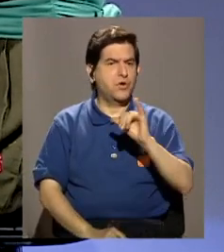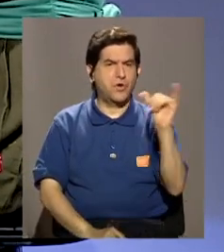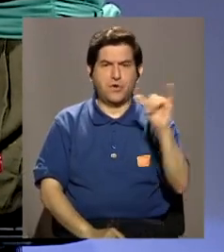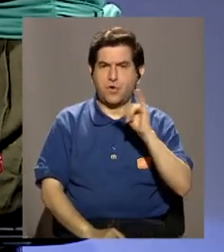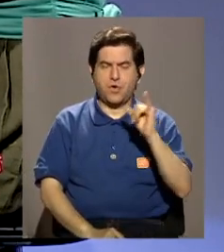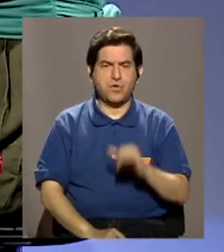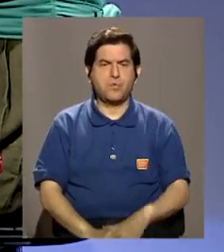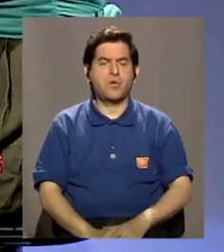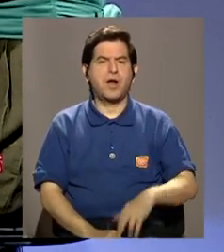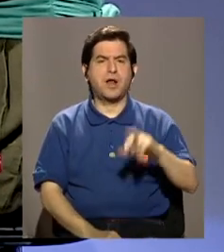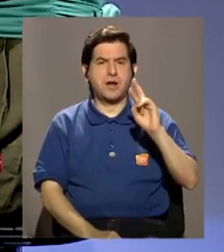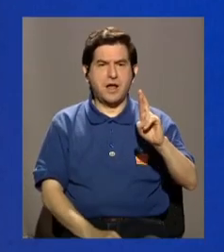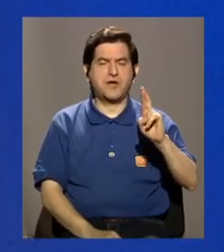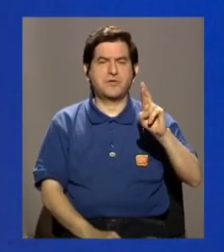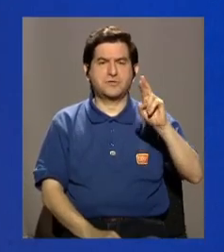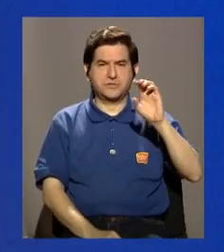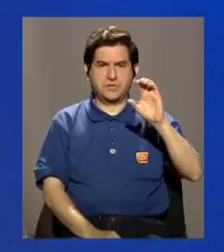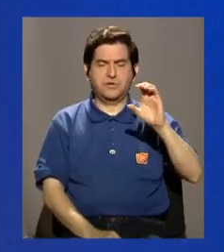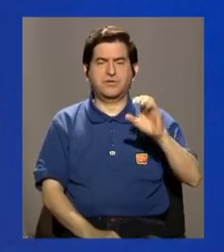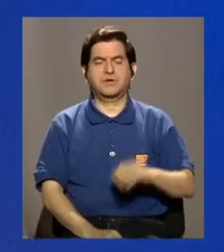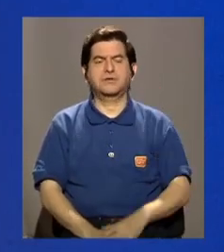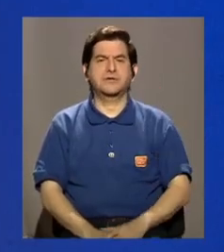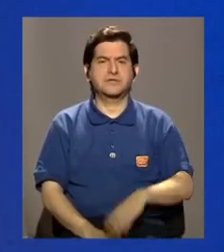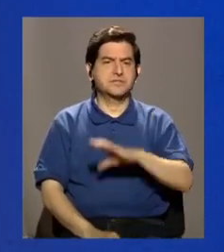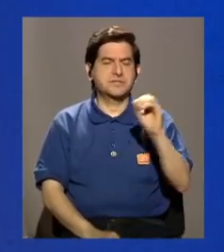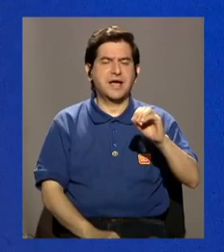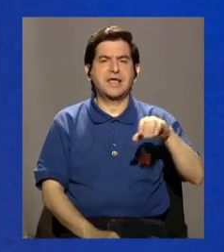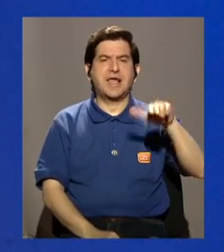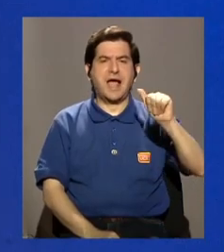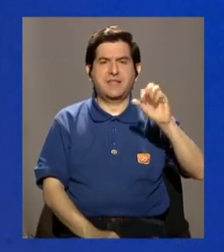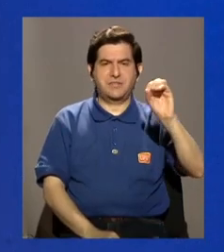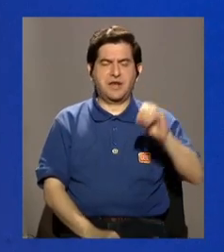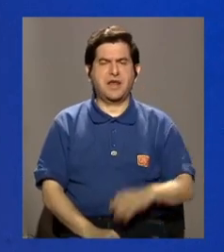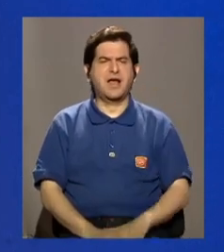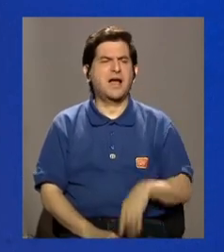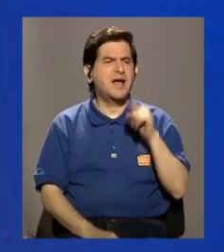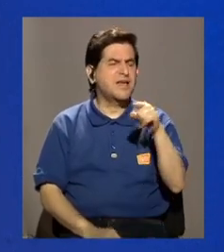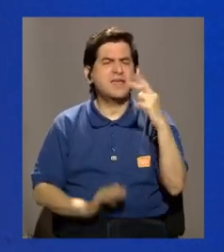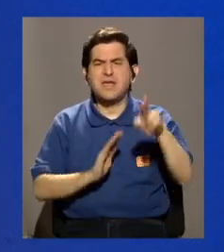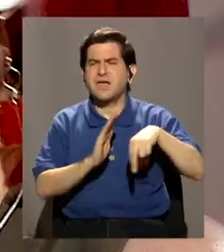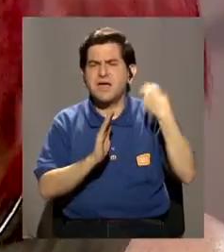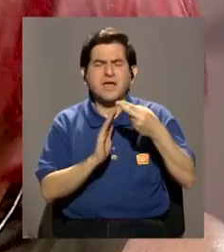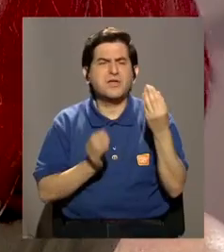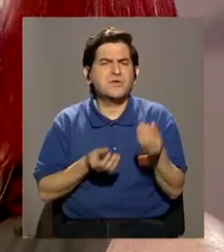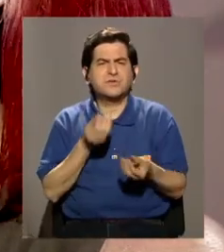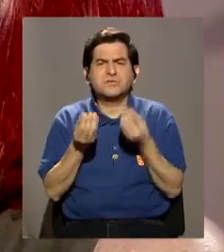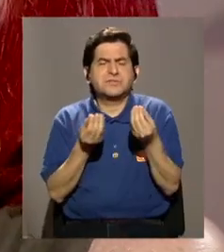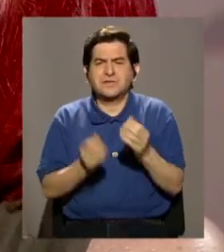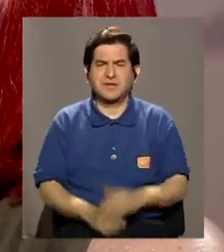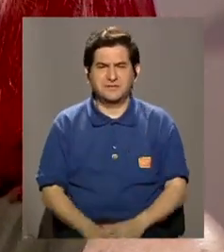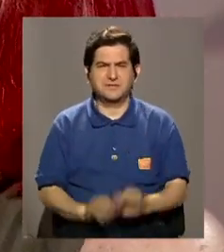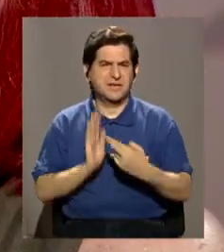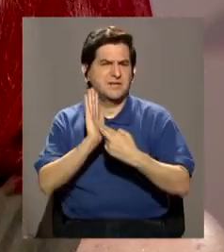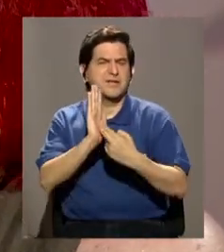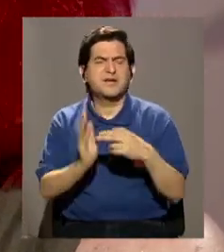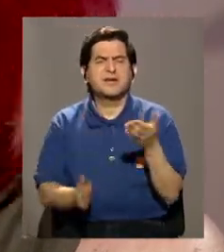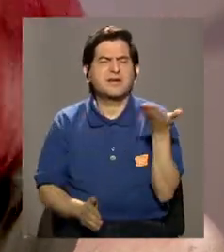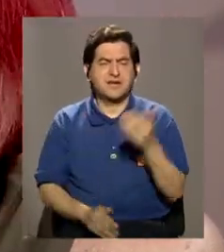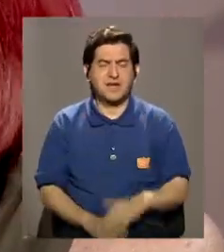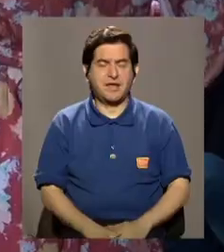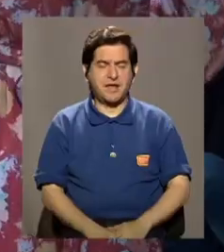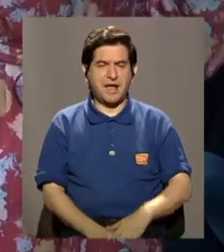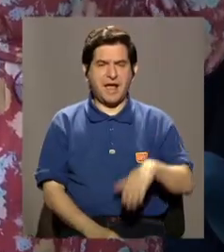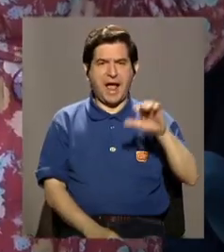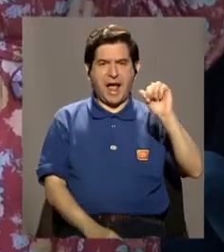rocío y andrea hablemos de los personajes que ellos interpretan bueno este andrea es una alcaldesa